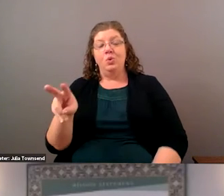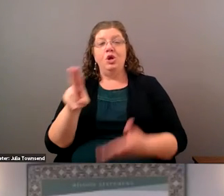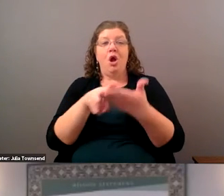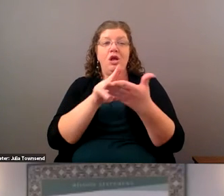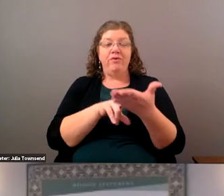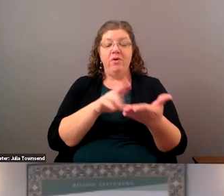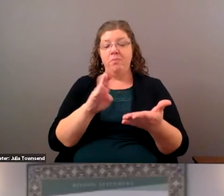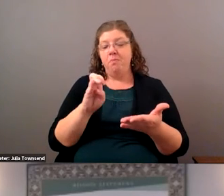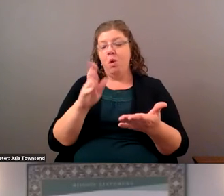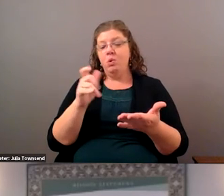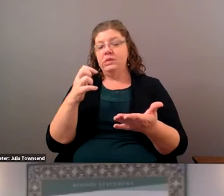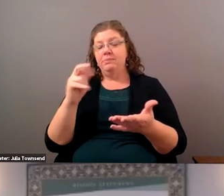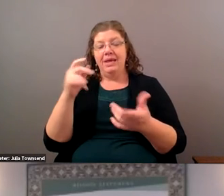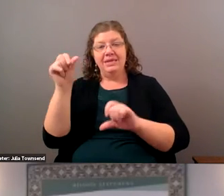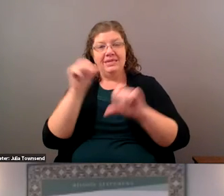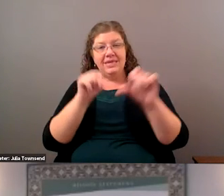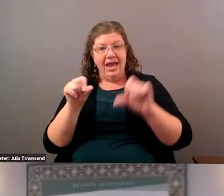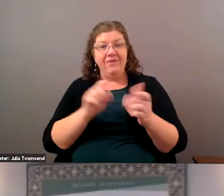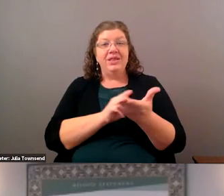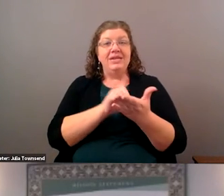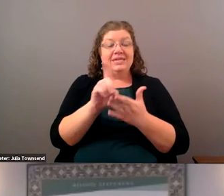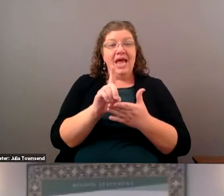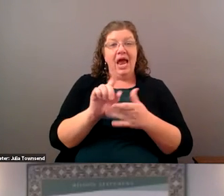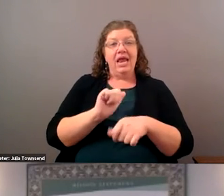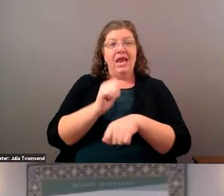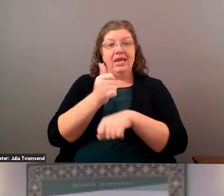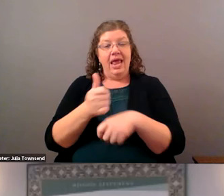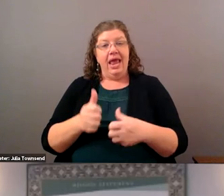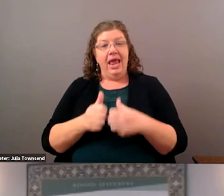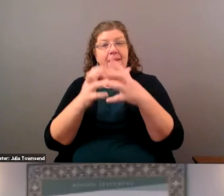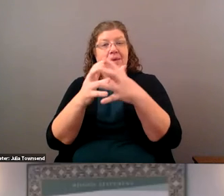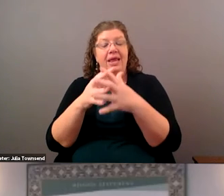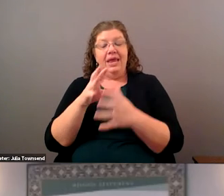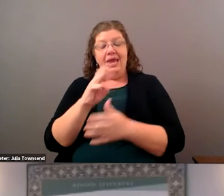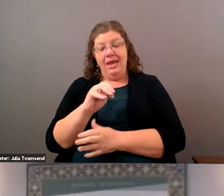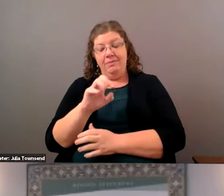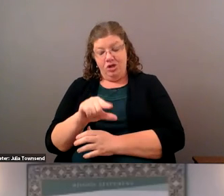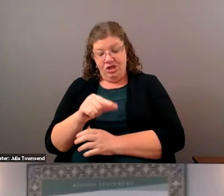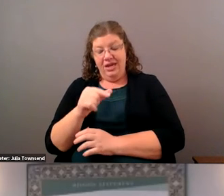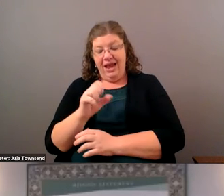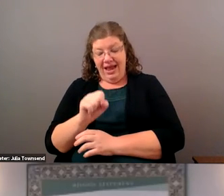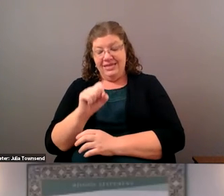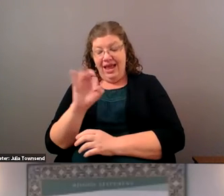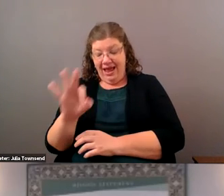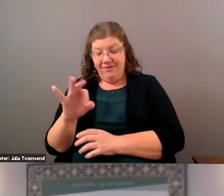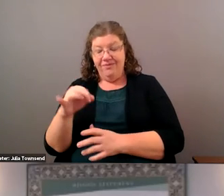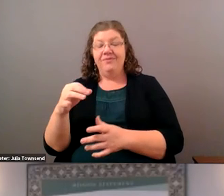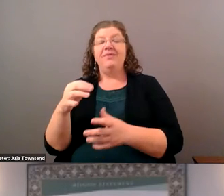para el diseño e implementación de tareas de desempeño y ciclos de investigación acordes con los estándares de ciencia para la próxima generación?